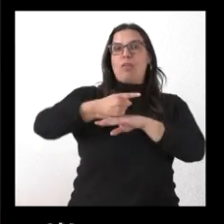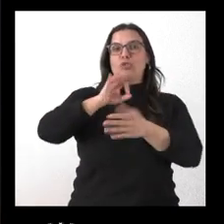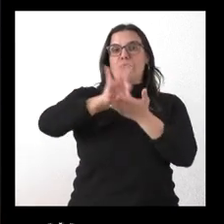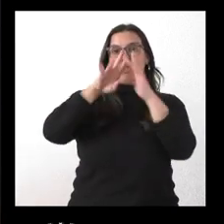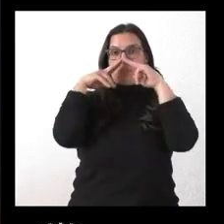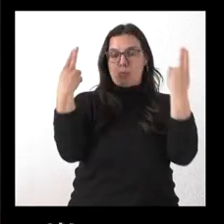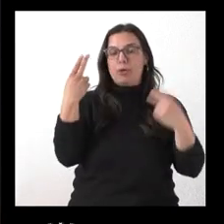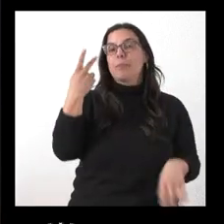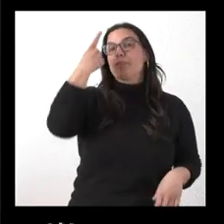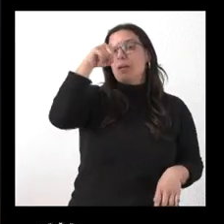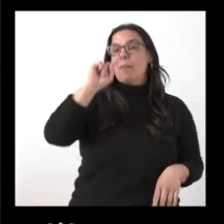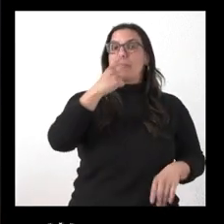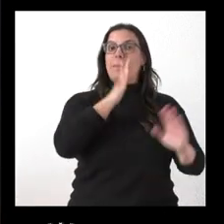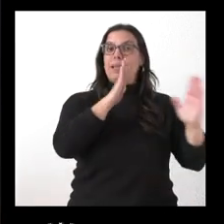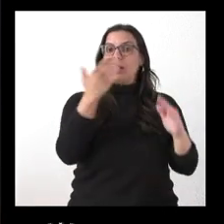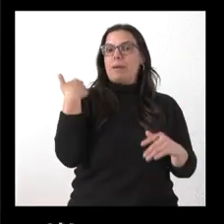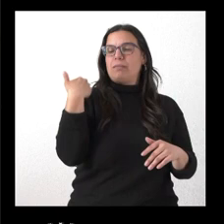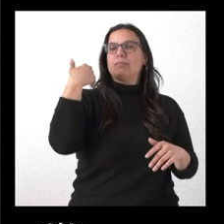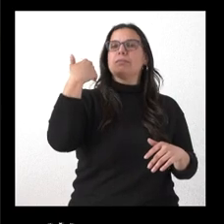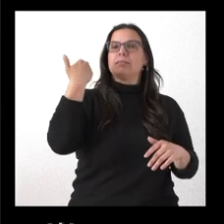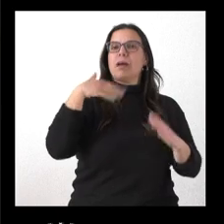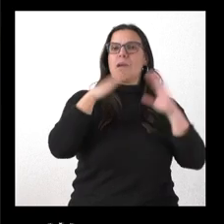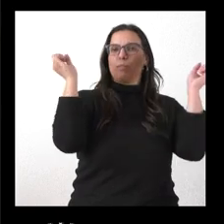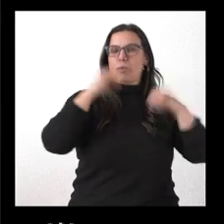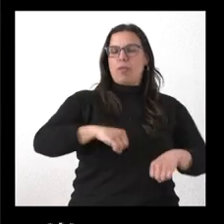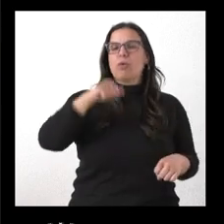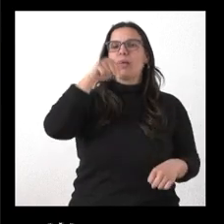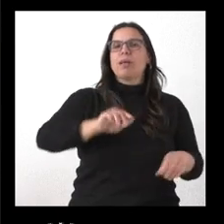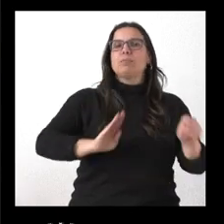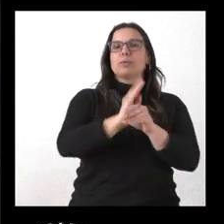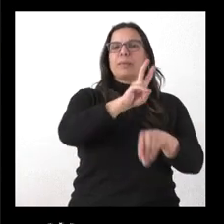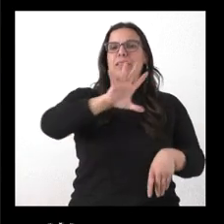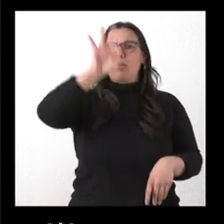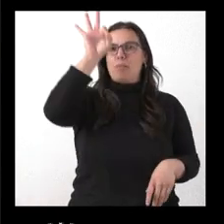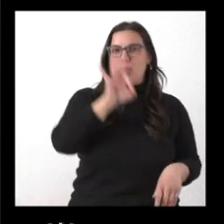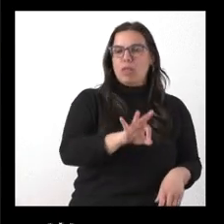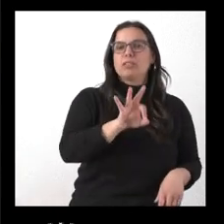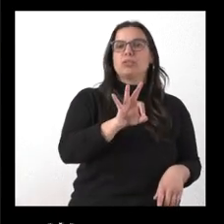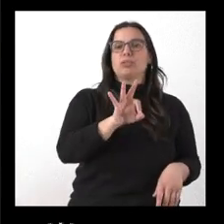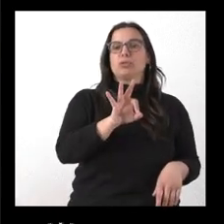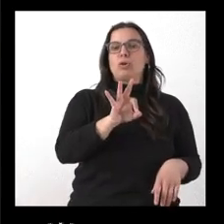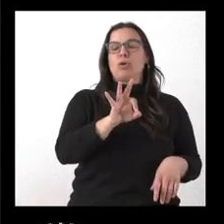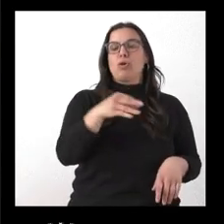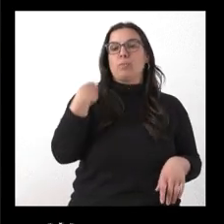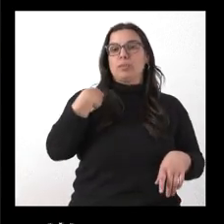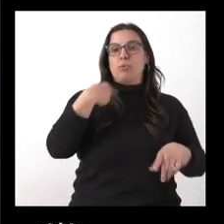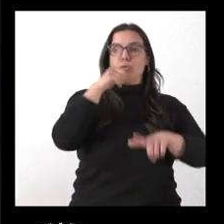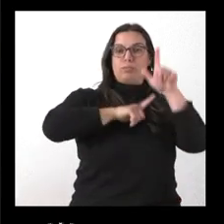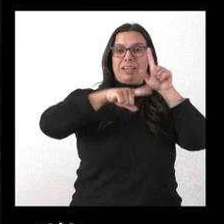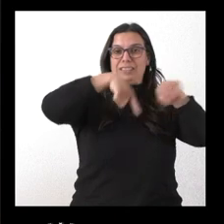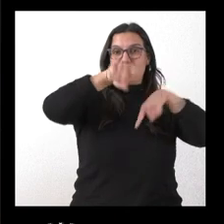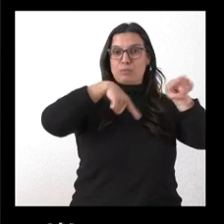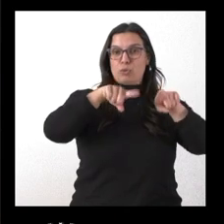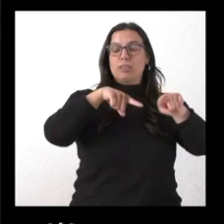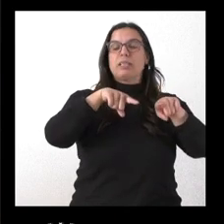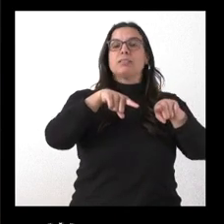ustedes que una primera etapa ya aprobamos en el consejo de gobierno de Castilla y león una aportación del 25% de estos títulos de transporte de